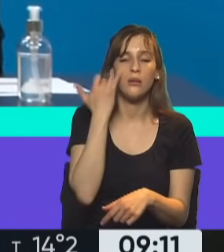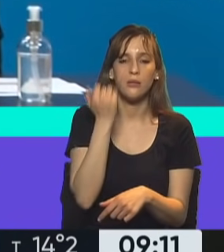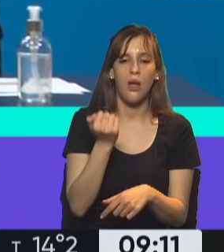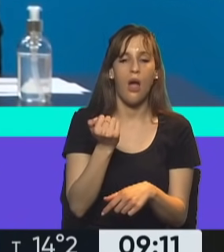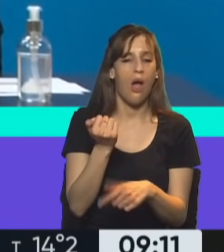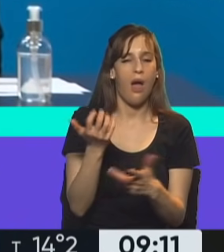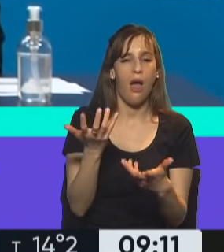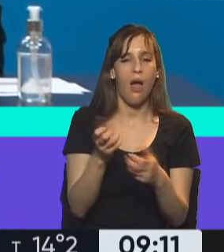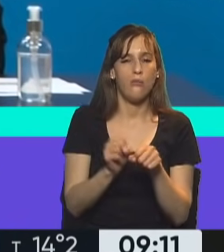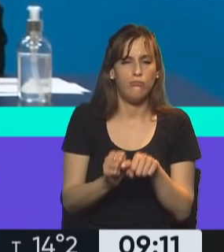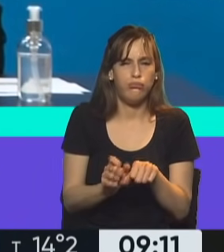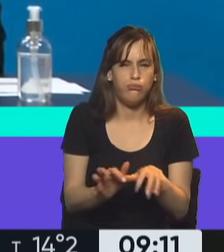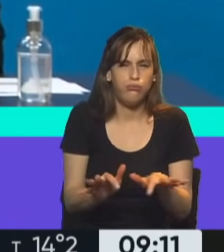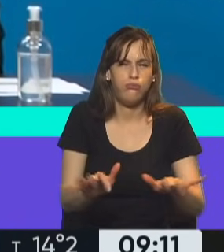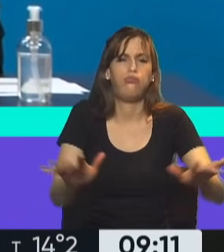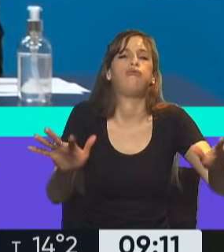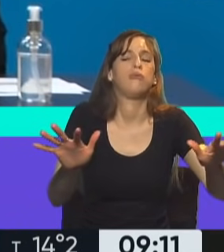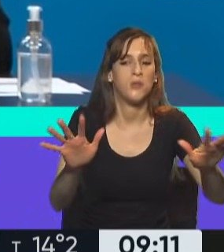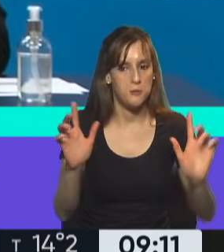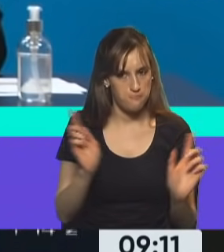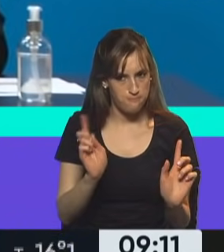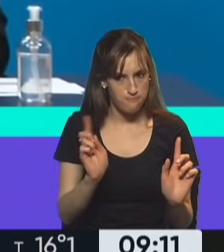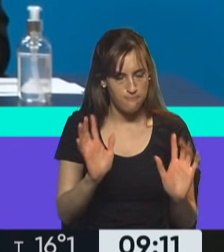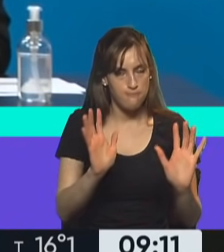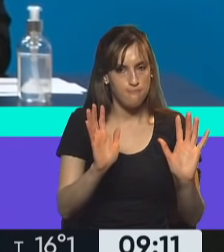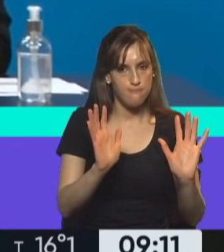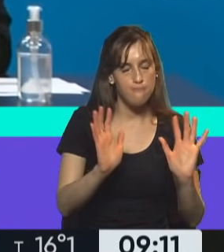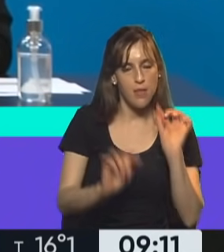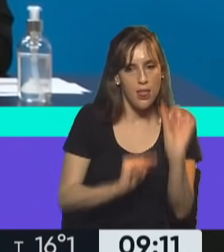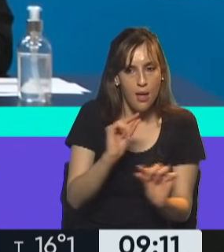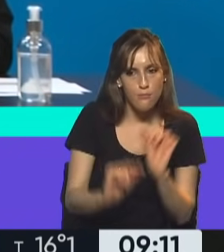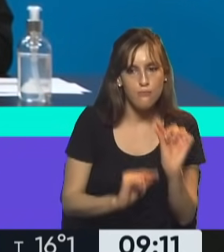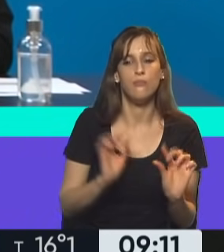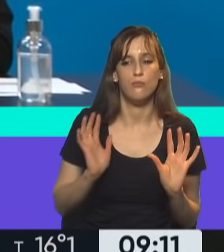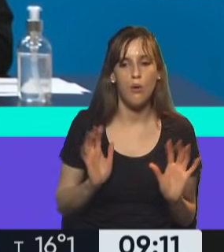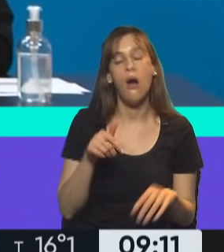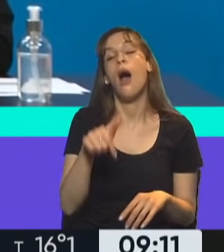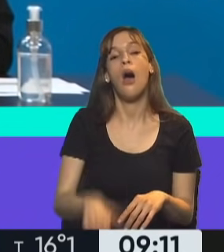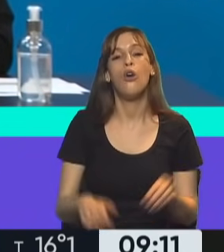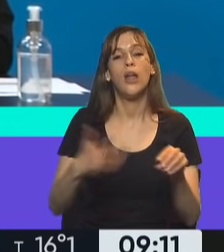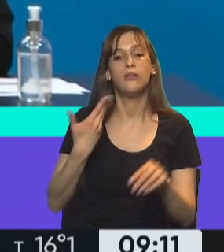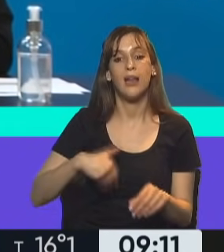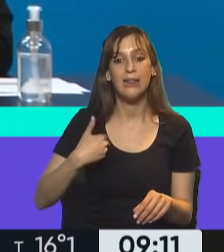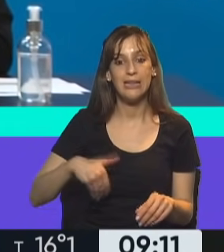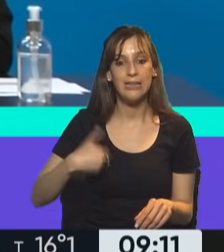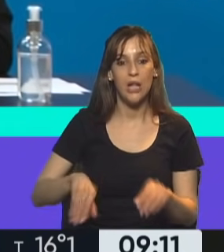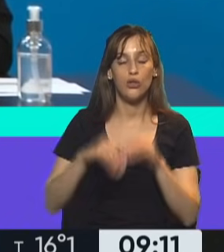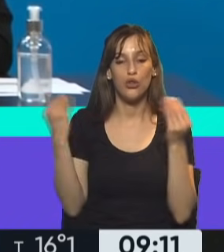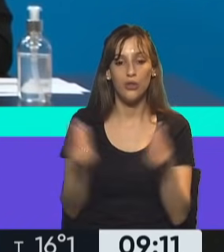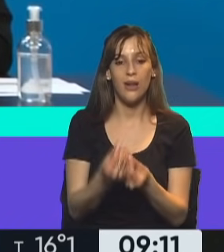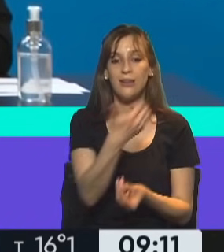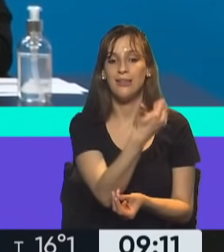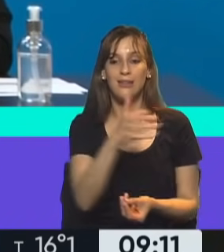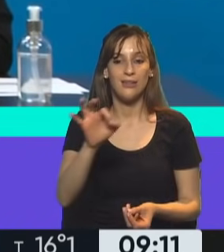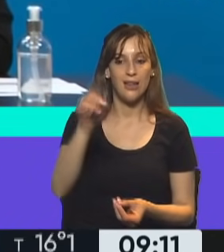variante Delta, que nos ha permitido avanzar con la campaña de vacunación. En este momento, Argentina tiene alrededor de 60%